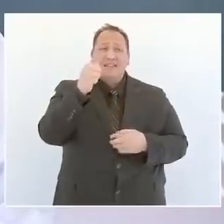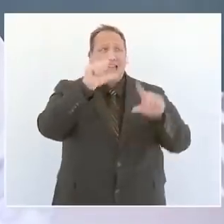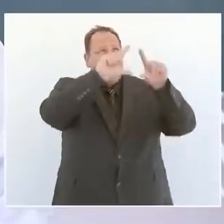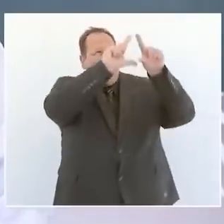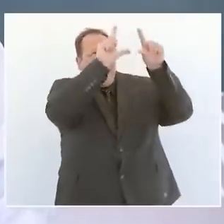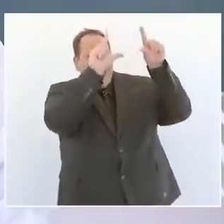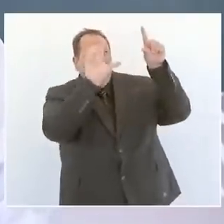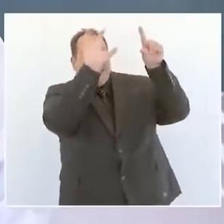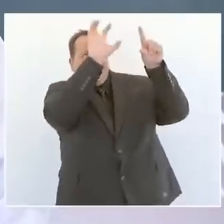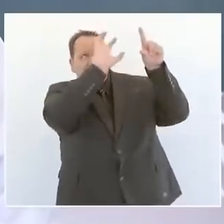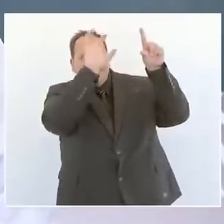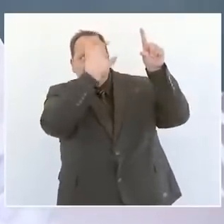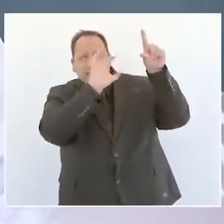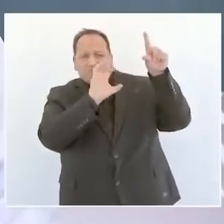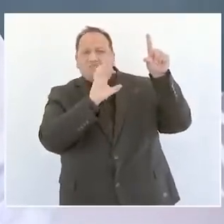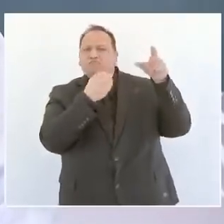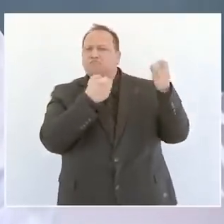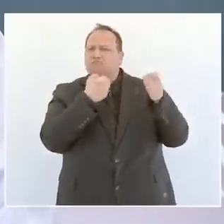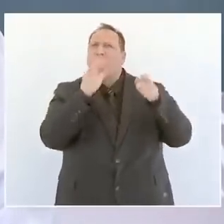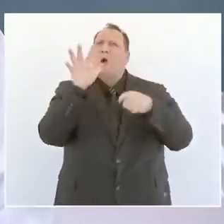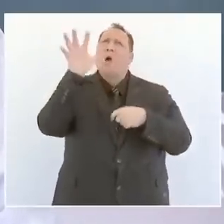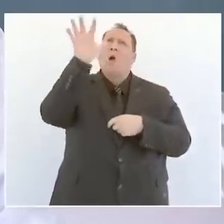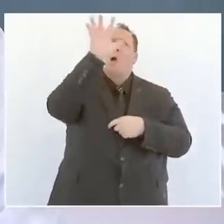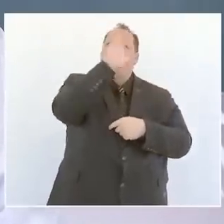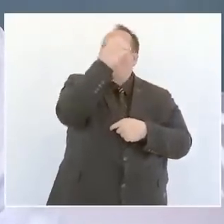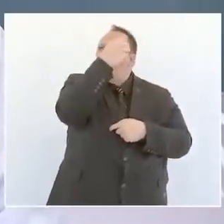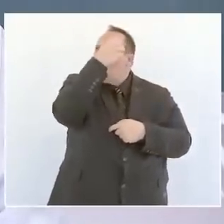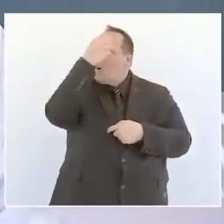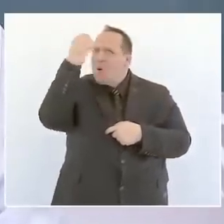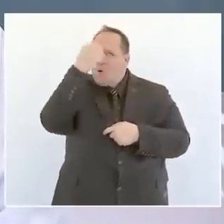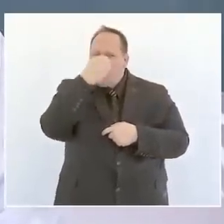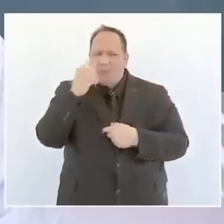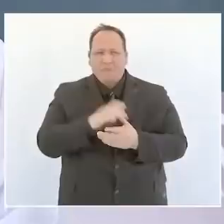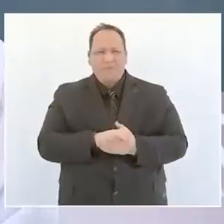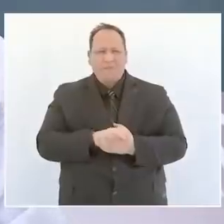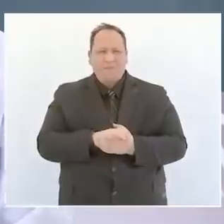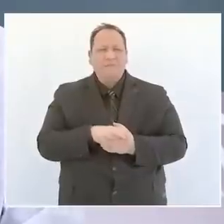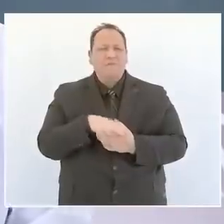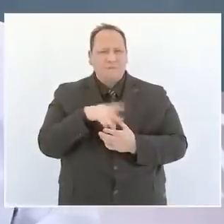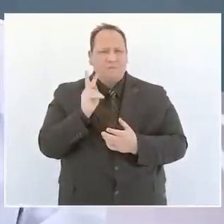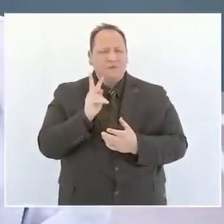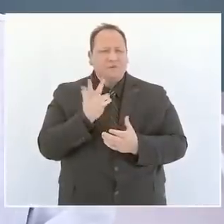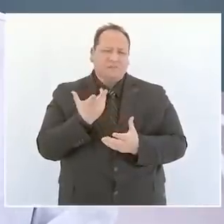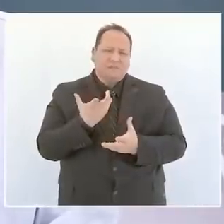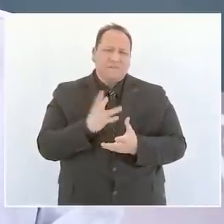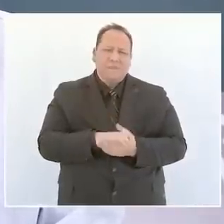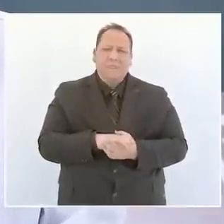266 coordinaciones territoriales, pero van a haber